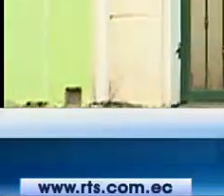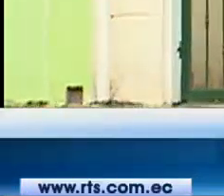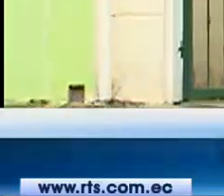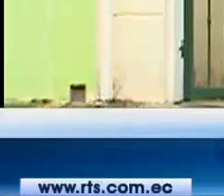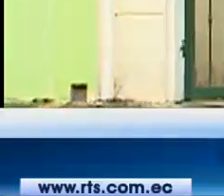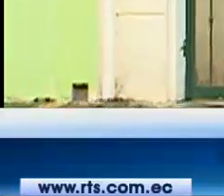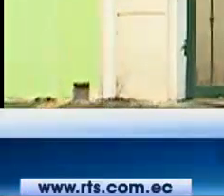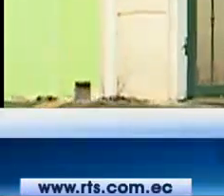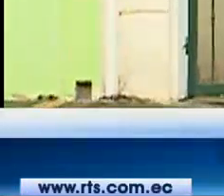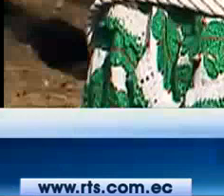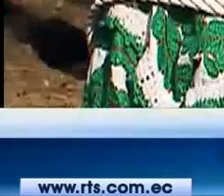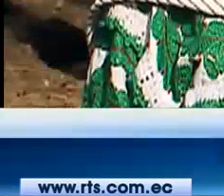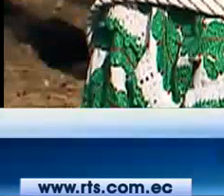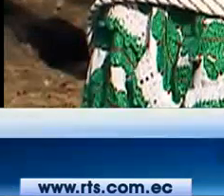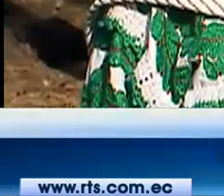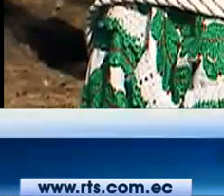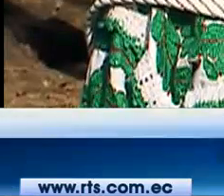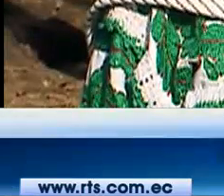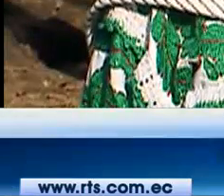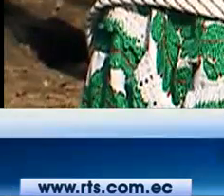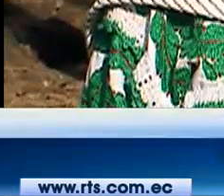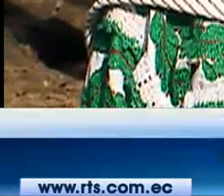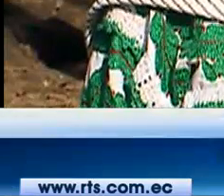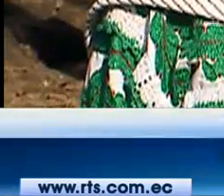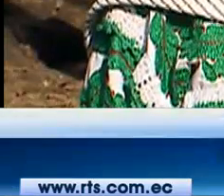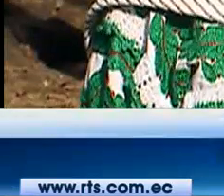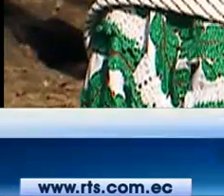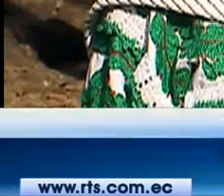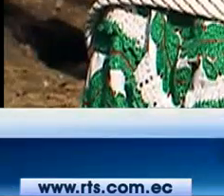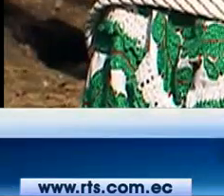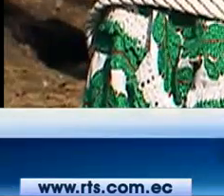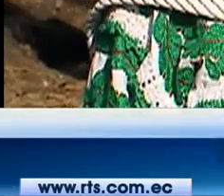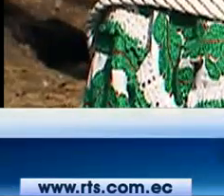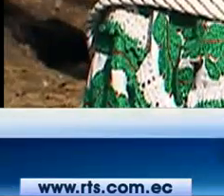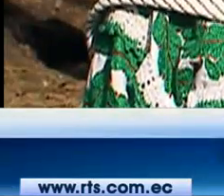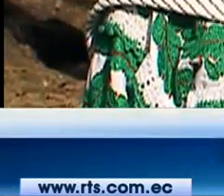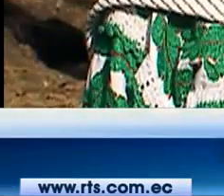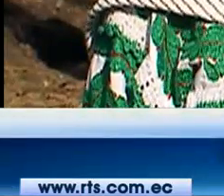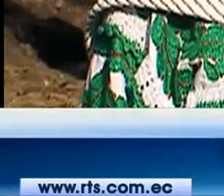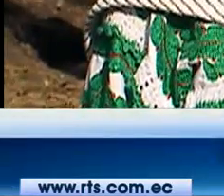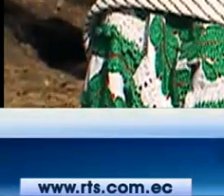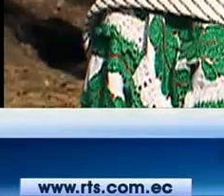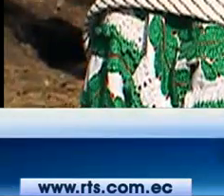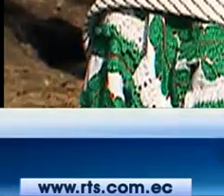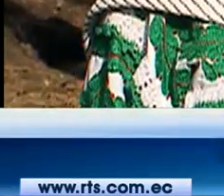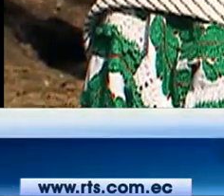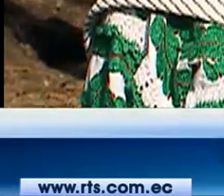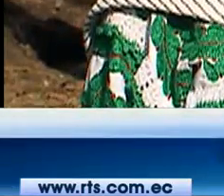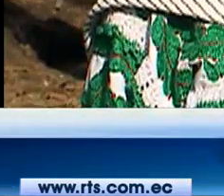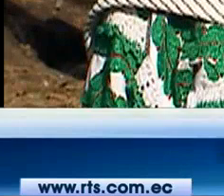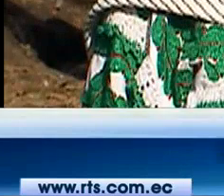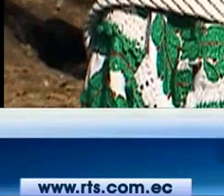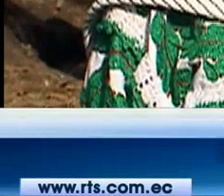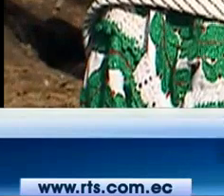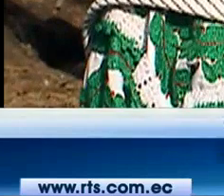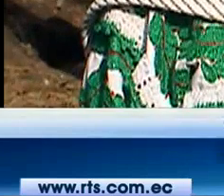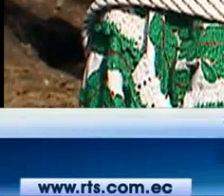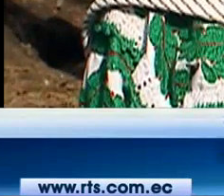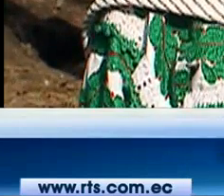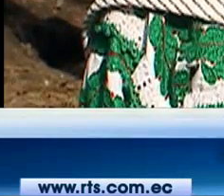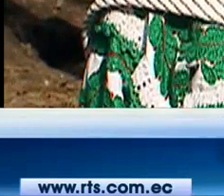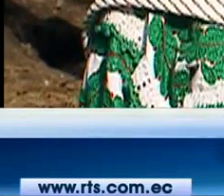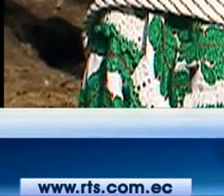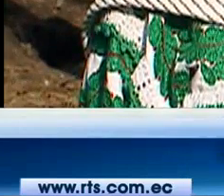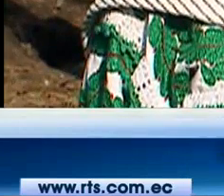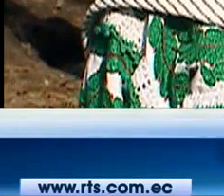más sobre esto. Vivo 25 años aquí. Mis padres, mis abuelos, mis tías, mis primos, toda mi familia es nativa